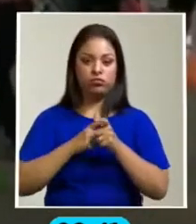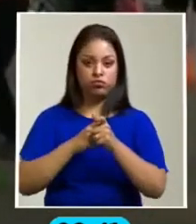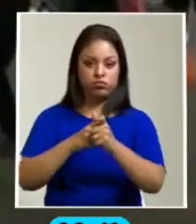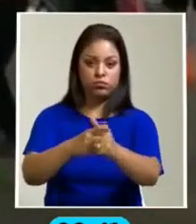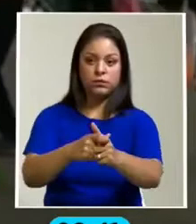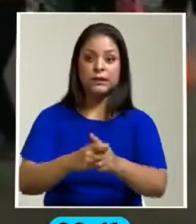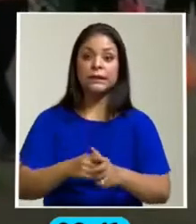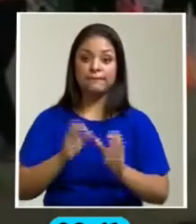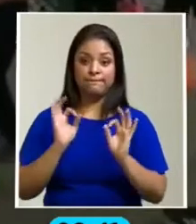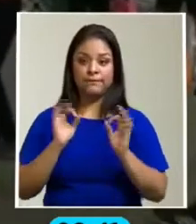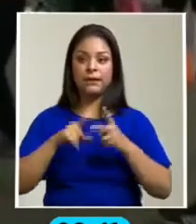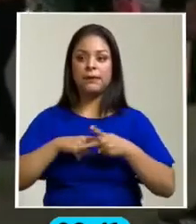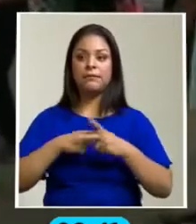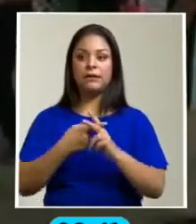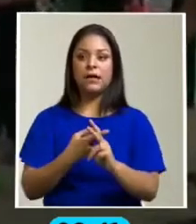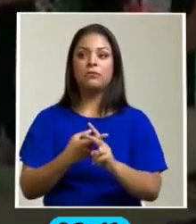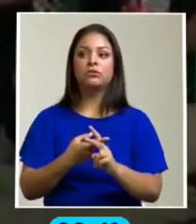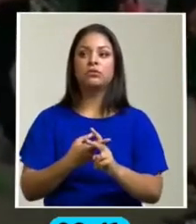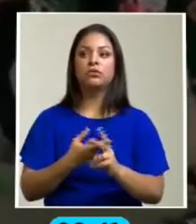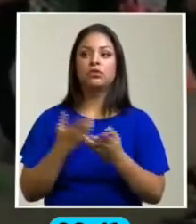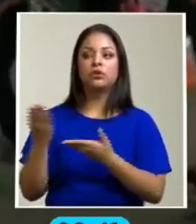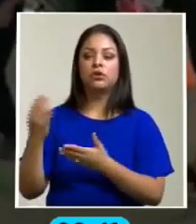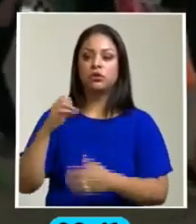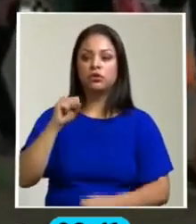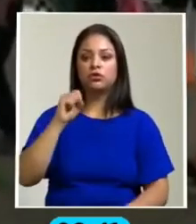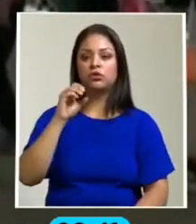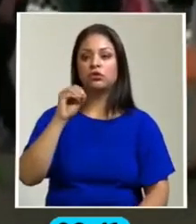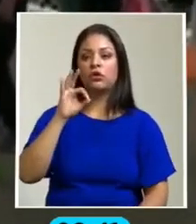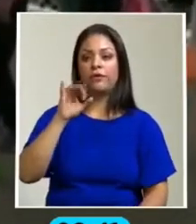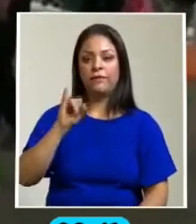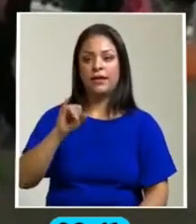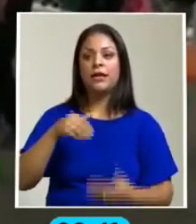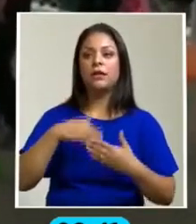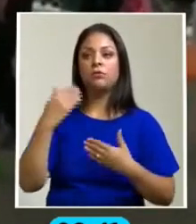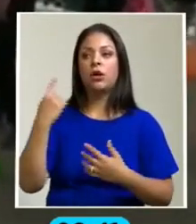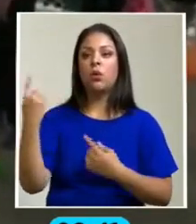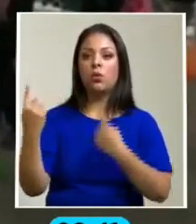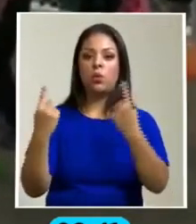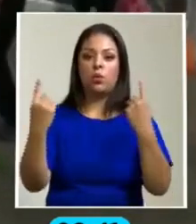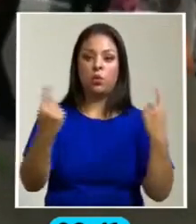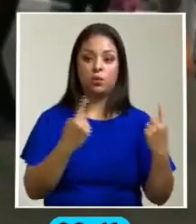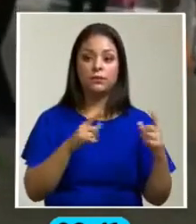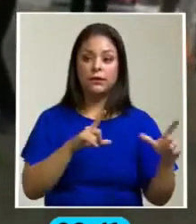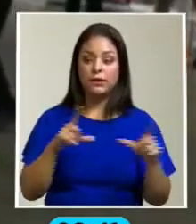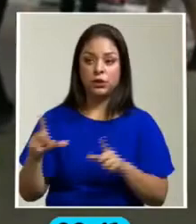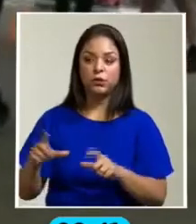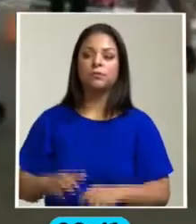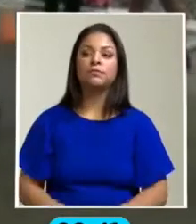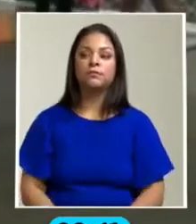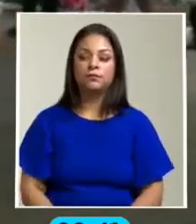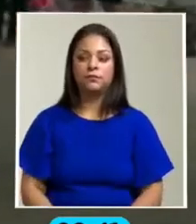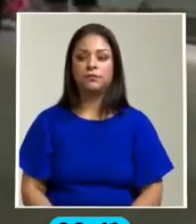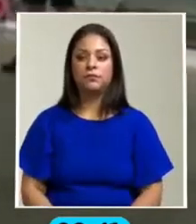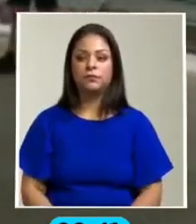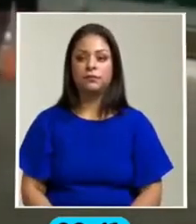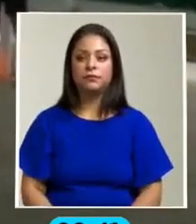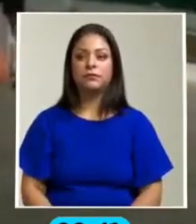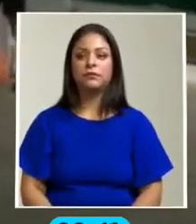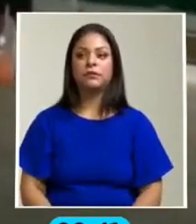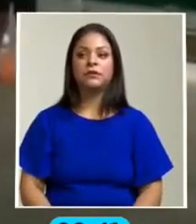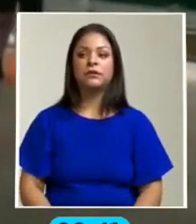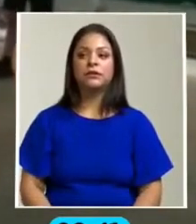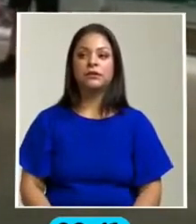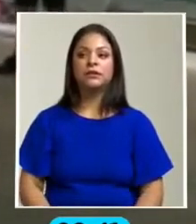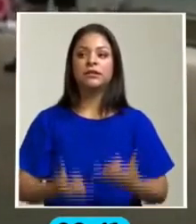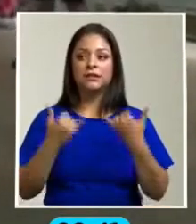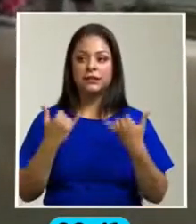iniciar con Sofi y luego vamos pasando los demás. ¿Listos? ¿Ok? ¡Salen! ¡Vamos,